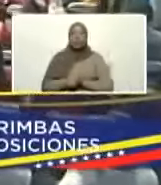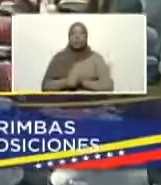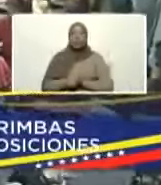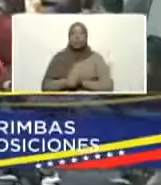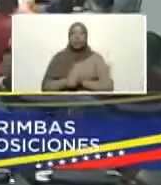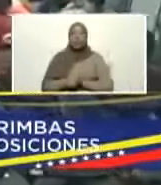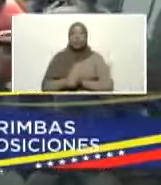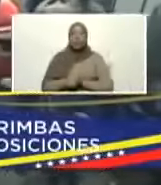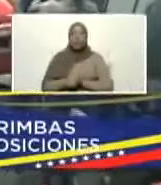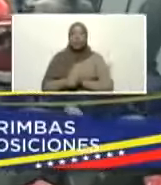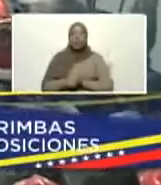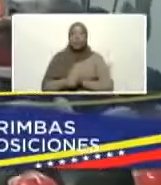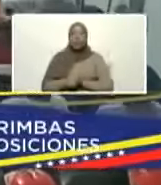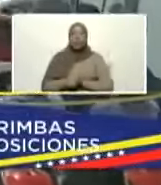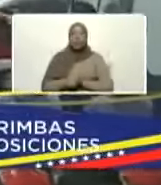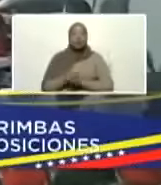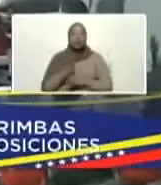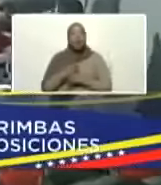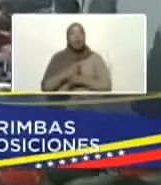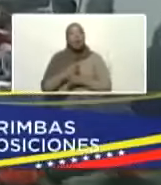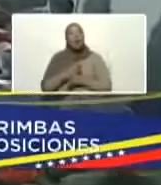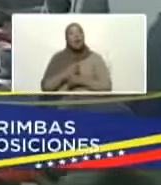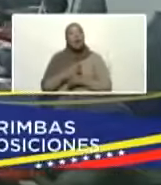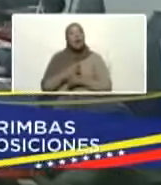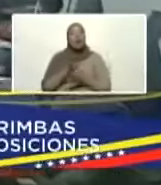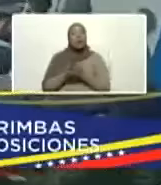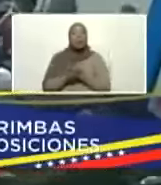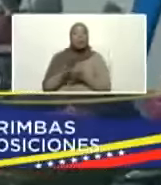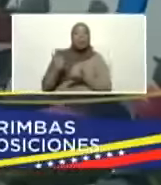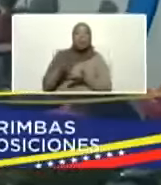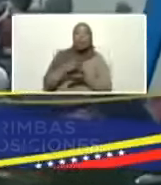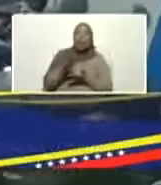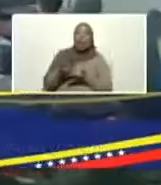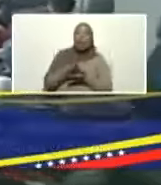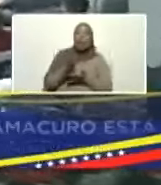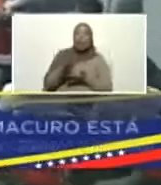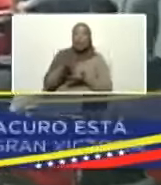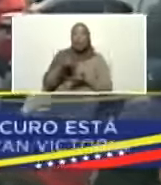Me alegra mucho haber compartido con ustedes, cantado, bailado.